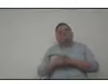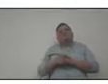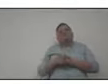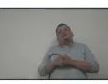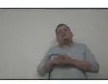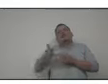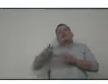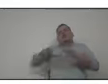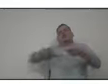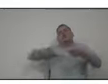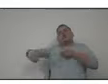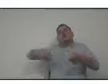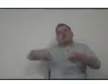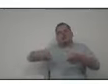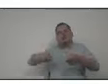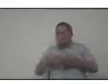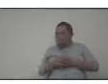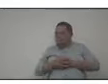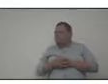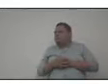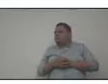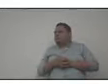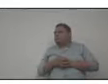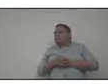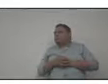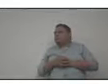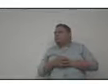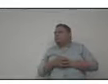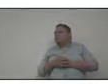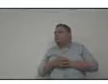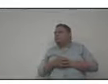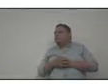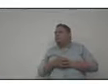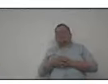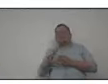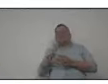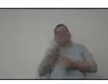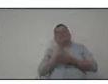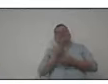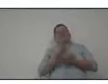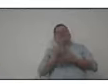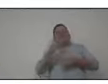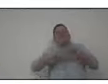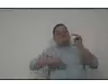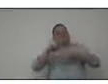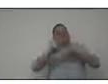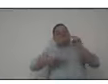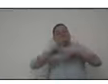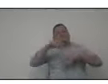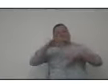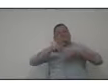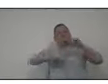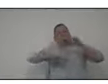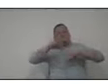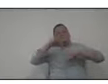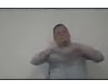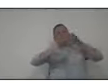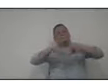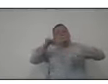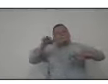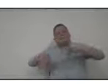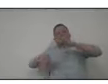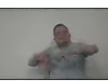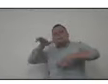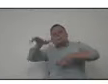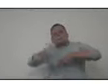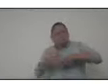controlando. Tenemos avances en la infraestructura. Creo que ha sido uno de los puntos